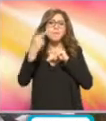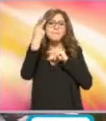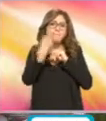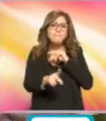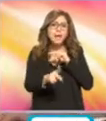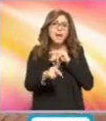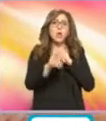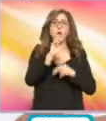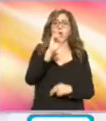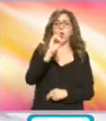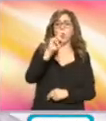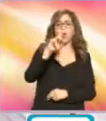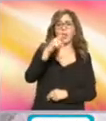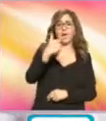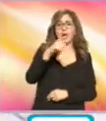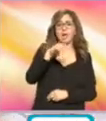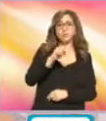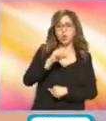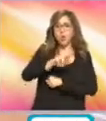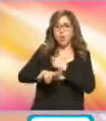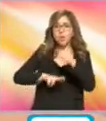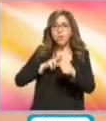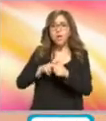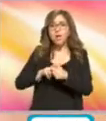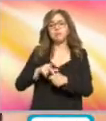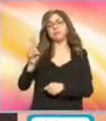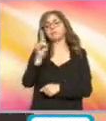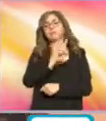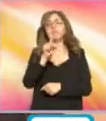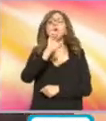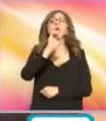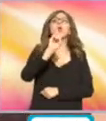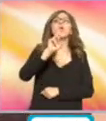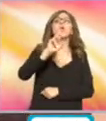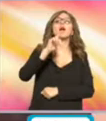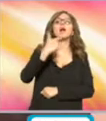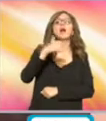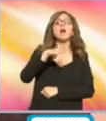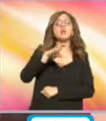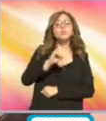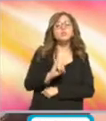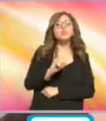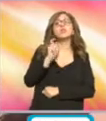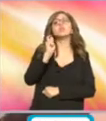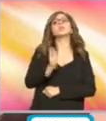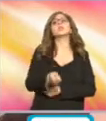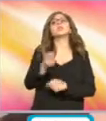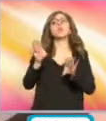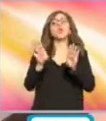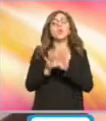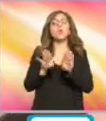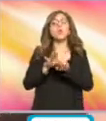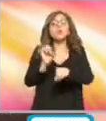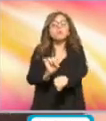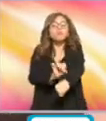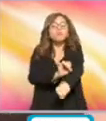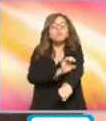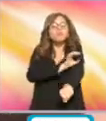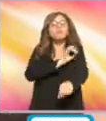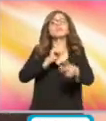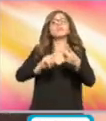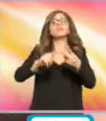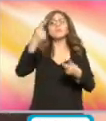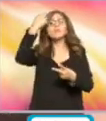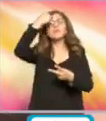el orgasmo es una respuesta natural. El orgasmo va acompañado también de cuestiones de orden emocional, Sí. psicológico, y